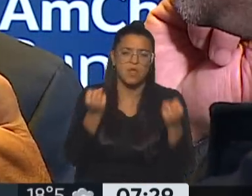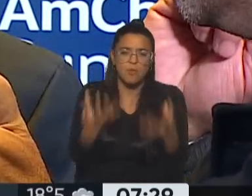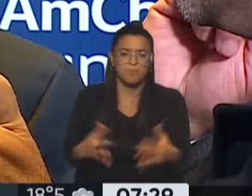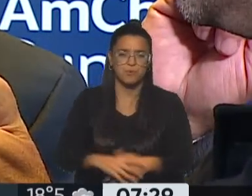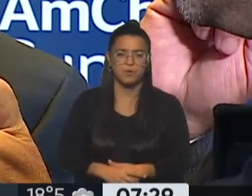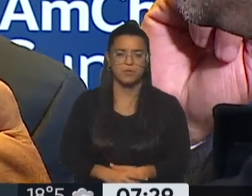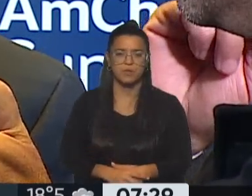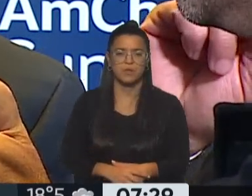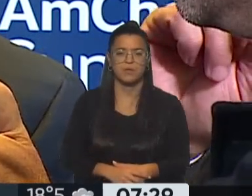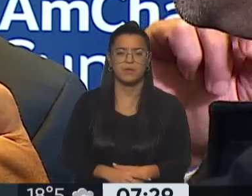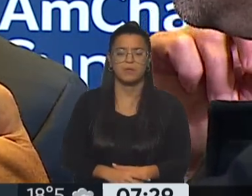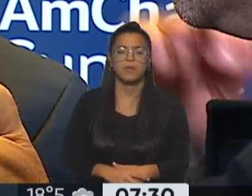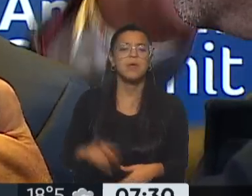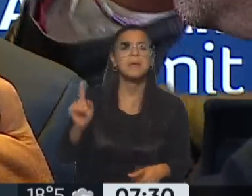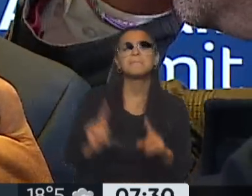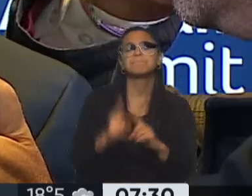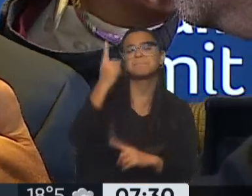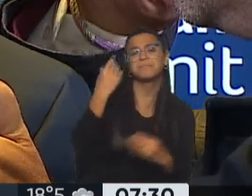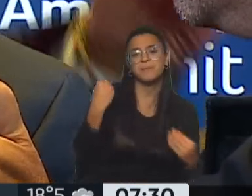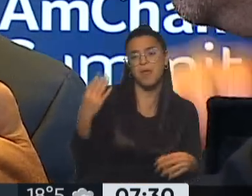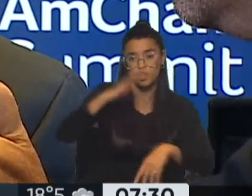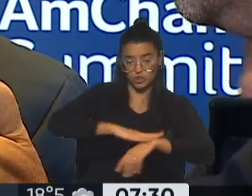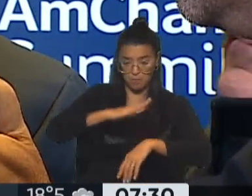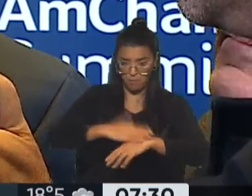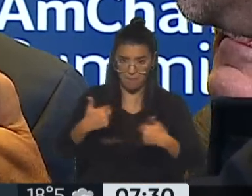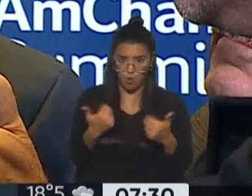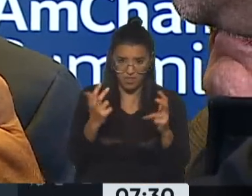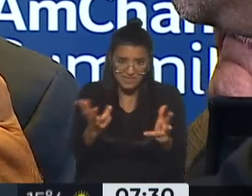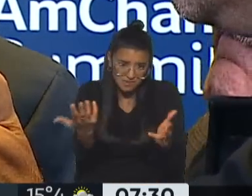porque primero tuvo otros tiempos para poder expedirse